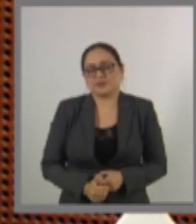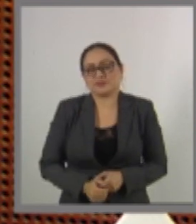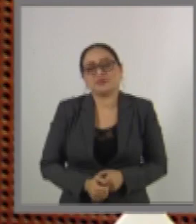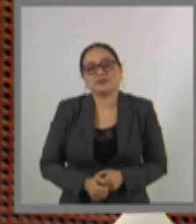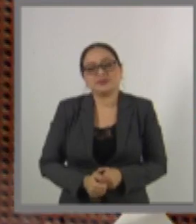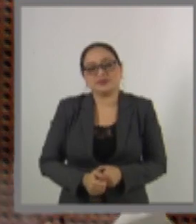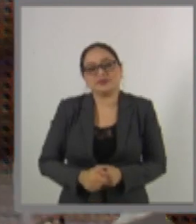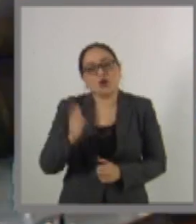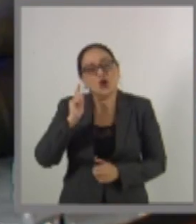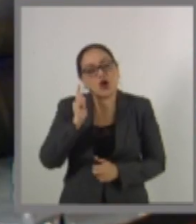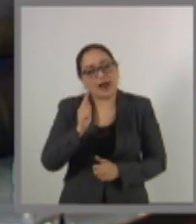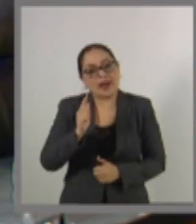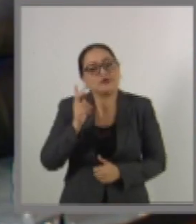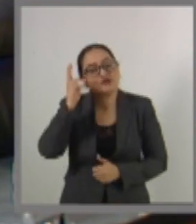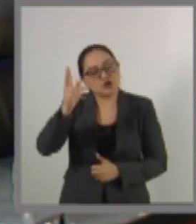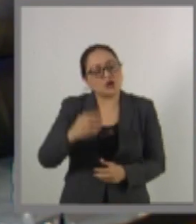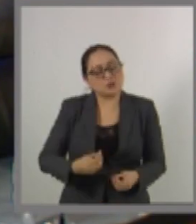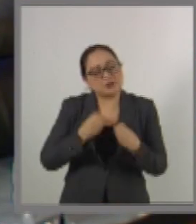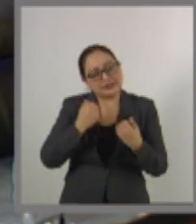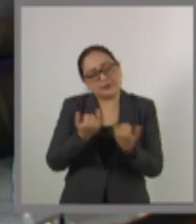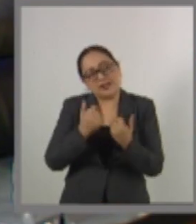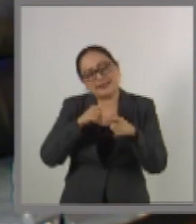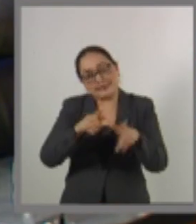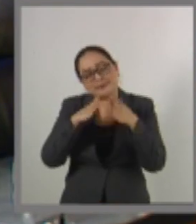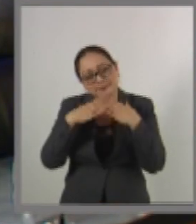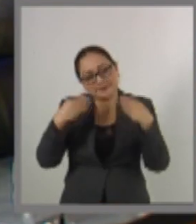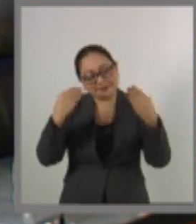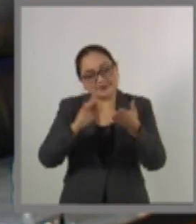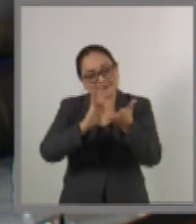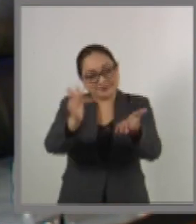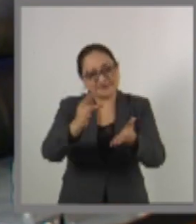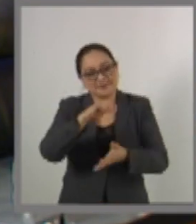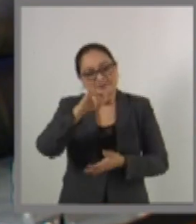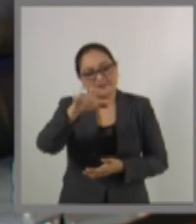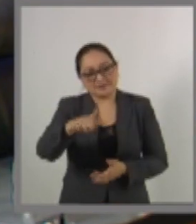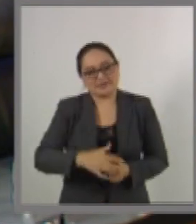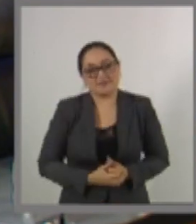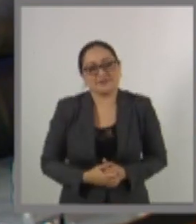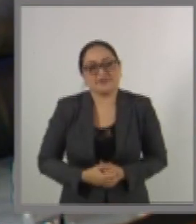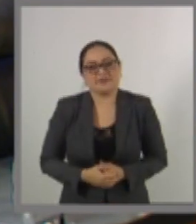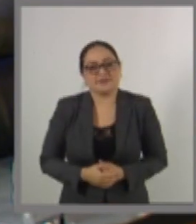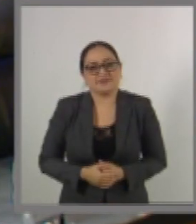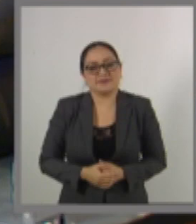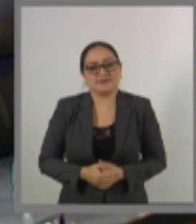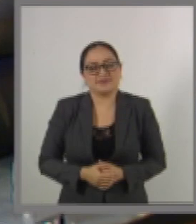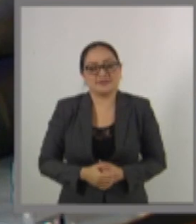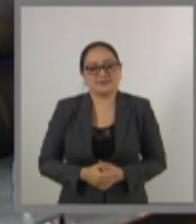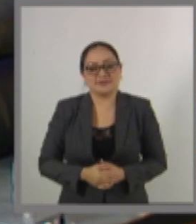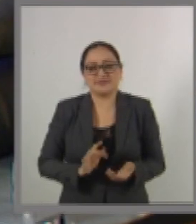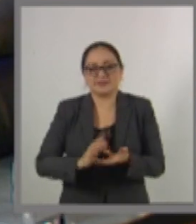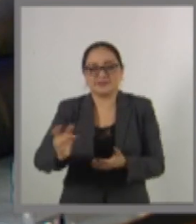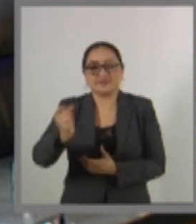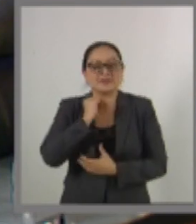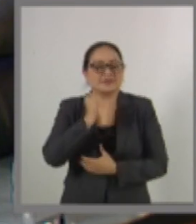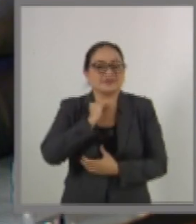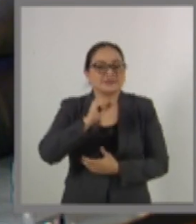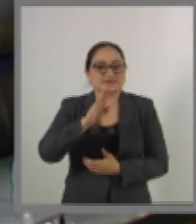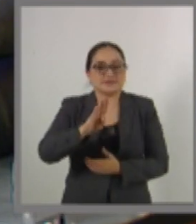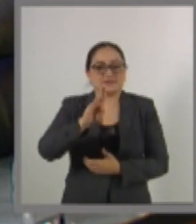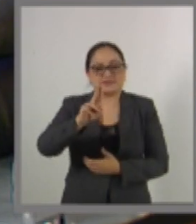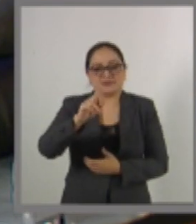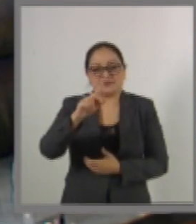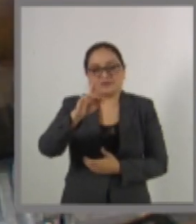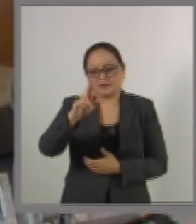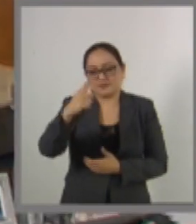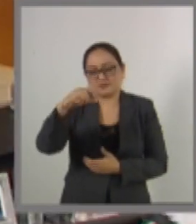Que la vida te sonría. Muchas gracias, Miguel. Muy bien. Muchas gracias, senador Burgos. Sonido en el escaño de